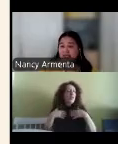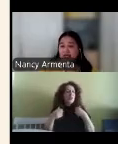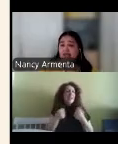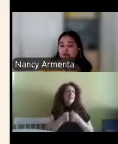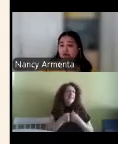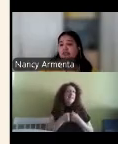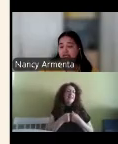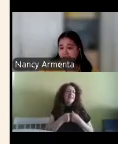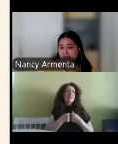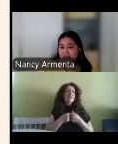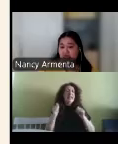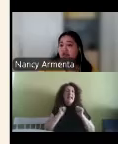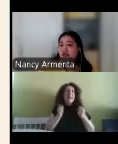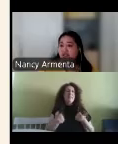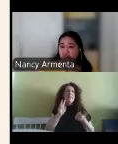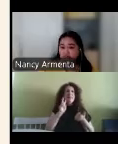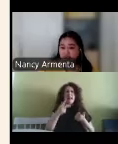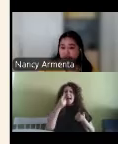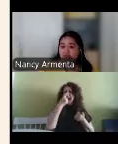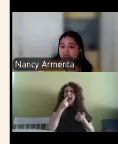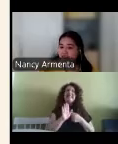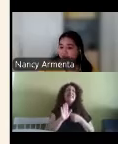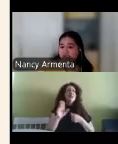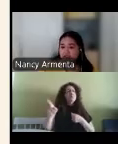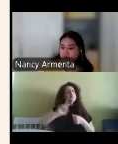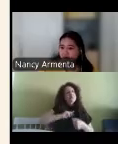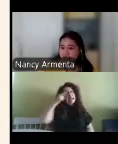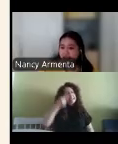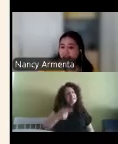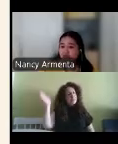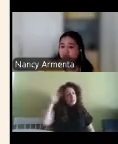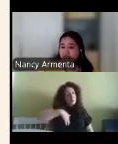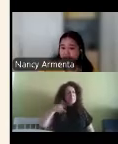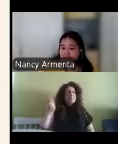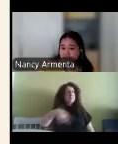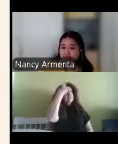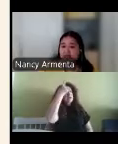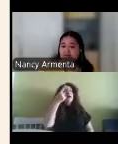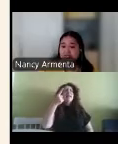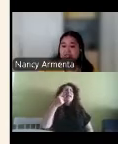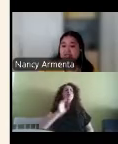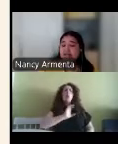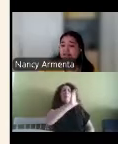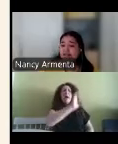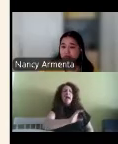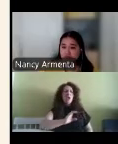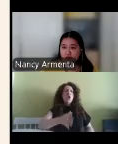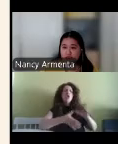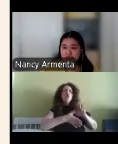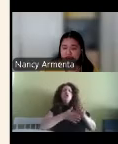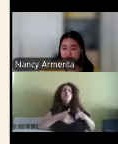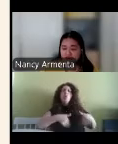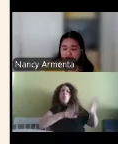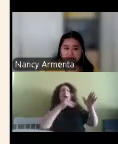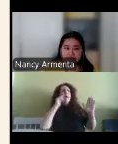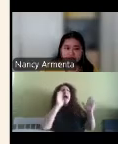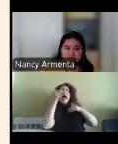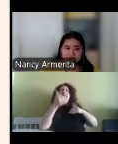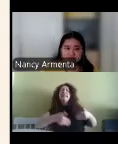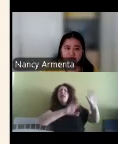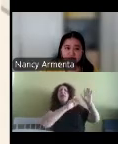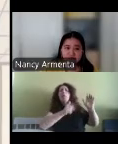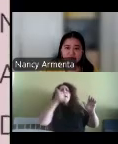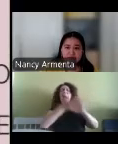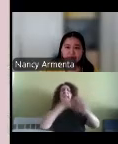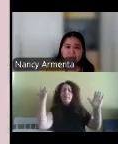empiezan actitudes que ya son irrespetuosas. Que se vaya a su país, la sudaca esta, a ver si allí la atienden mucho más rápido.